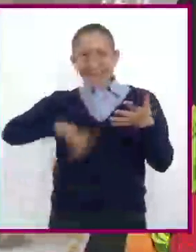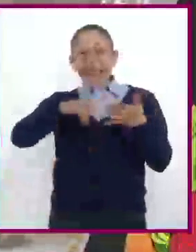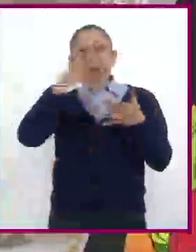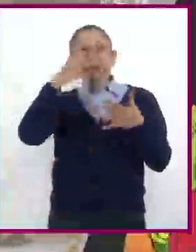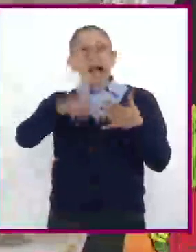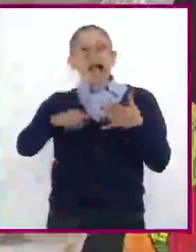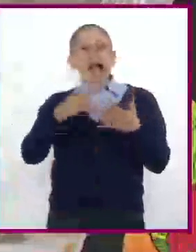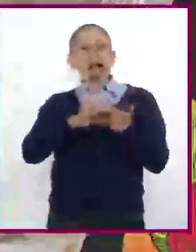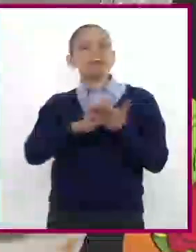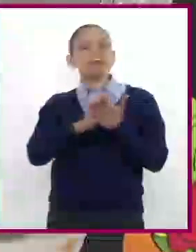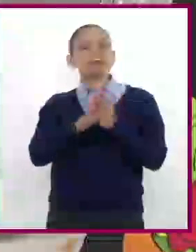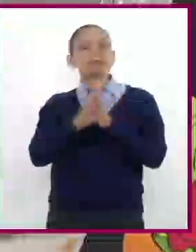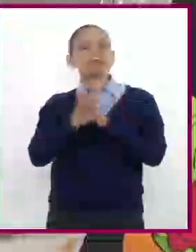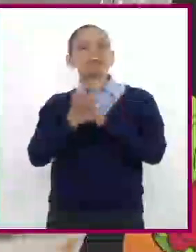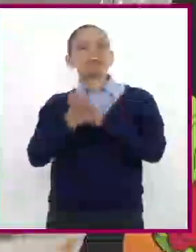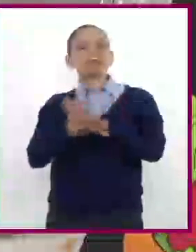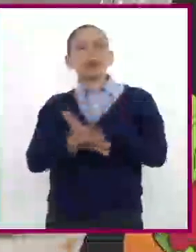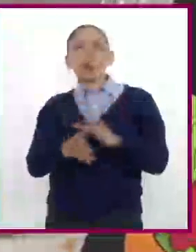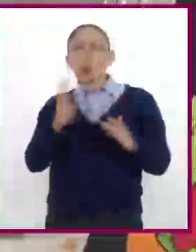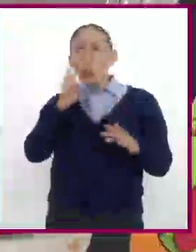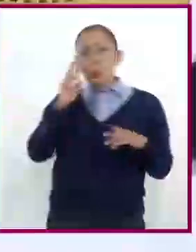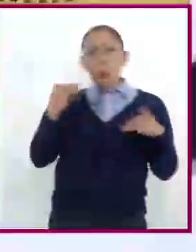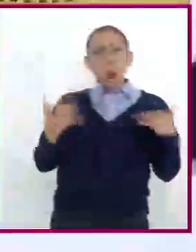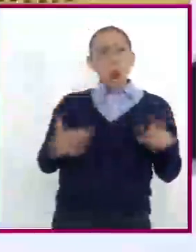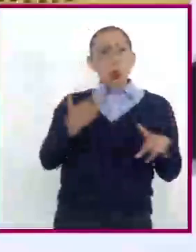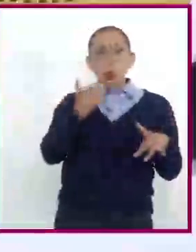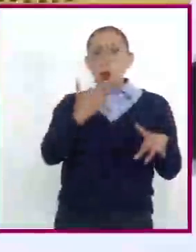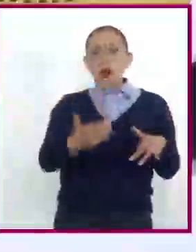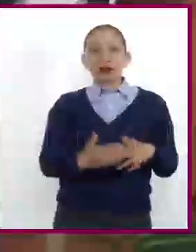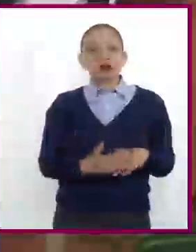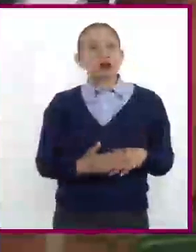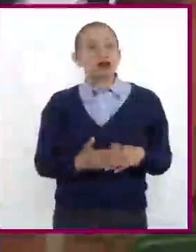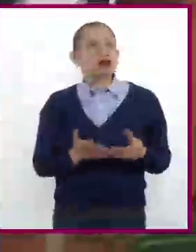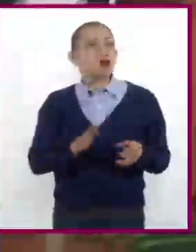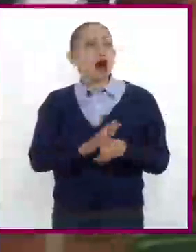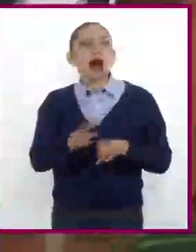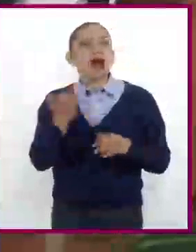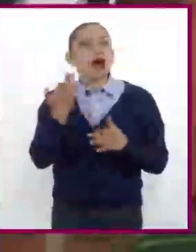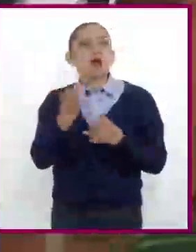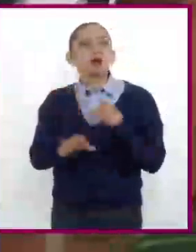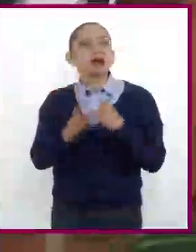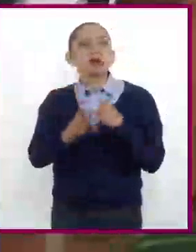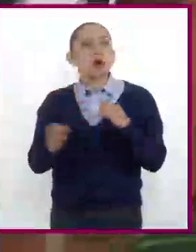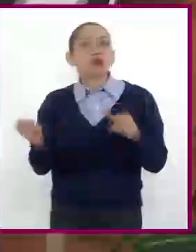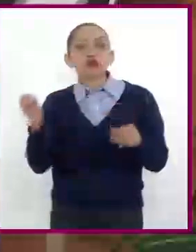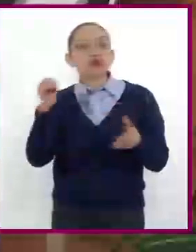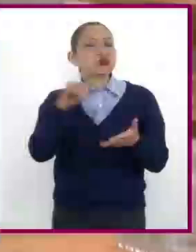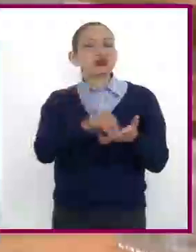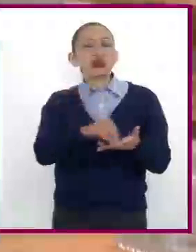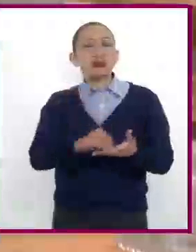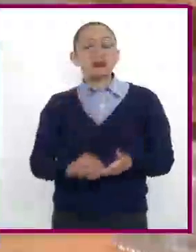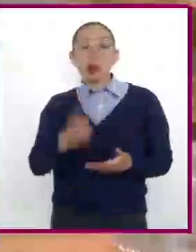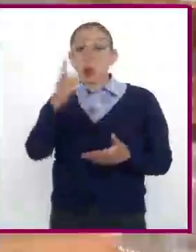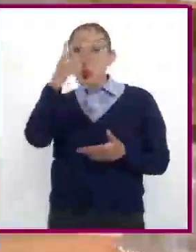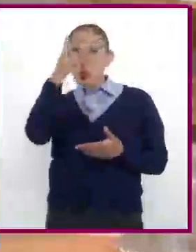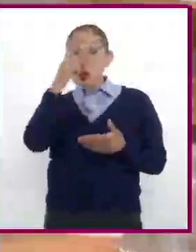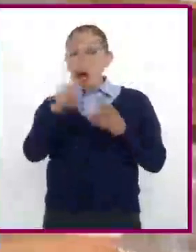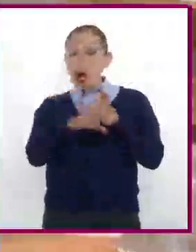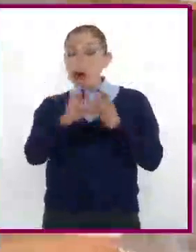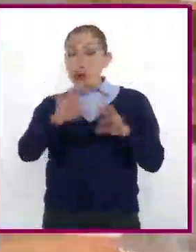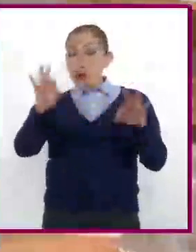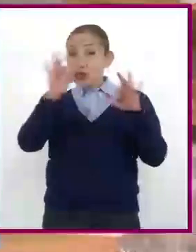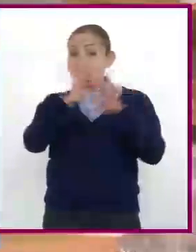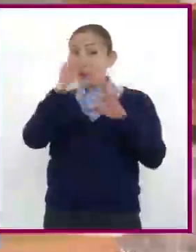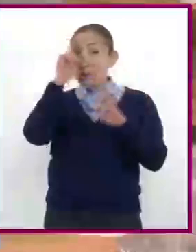para su cocción. ¡Qué jugoso se ve! ¿Y con qué vas a condimentar, Pepe? Un criterio fundamental